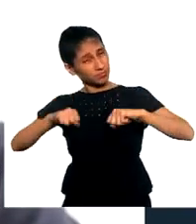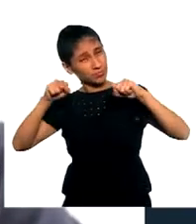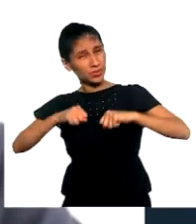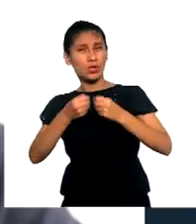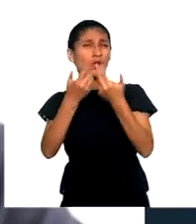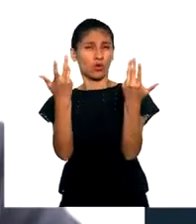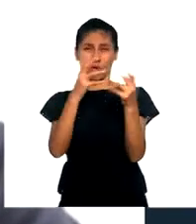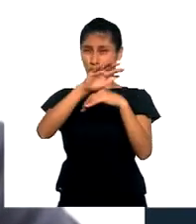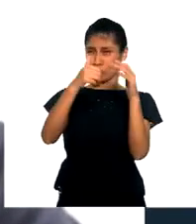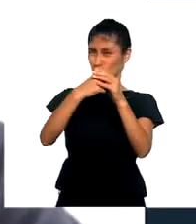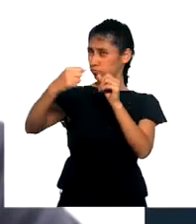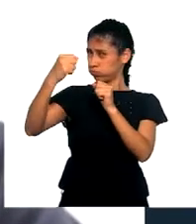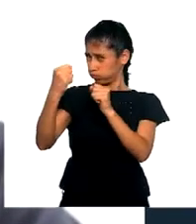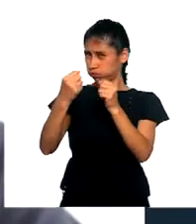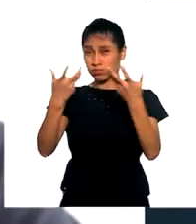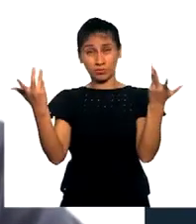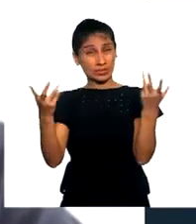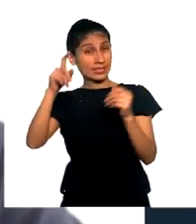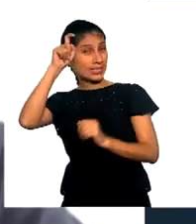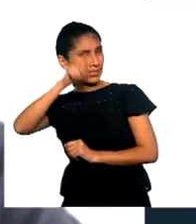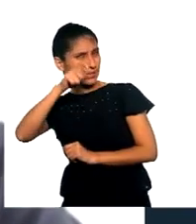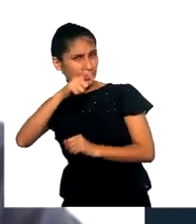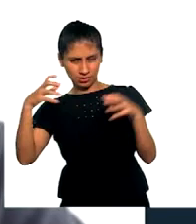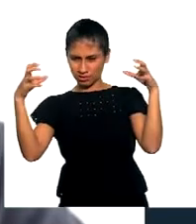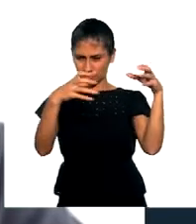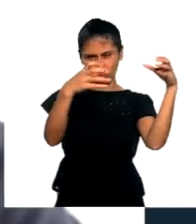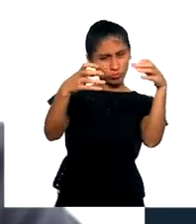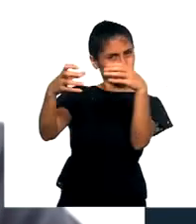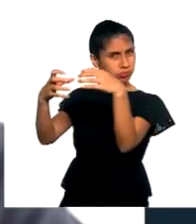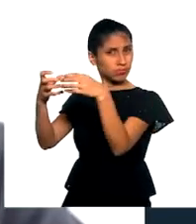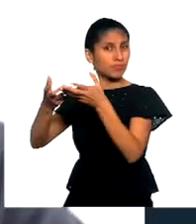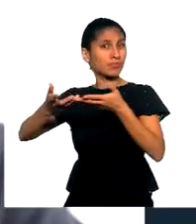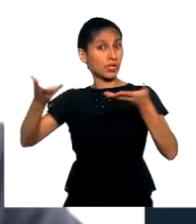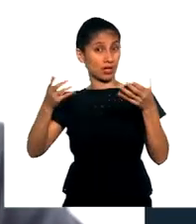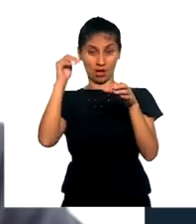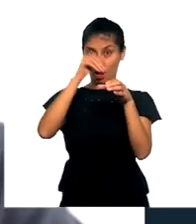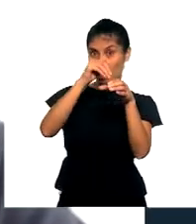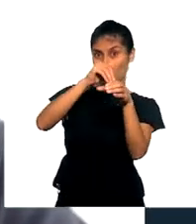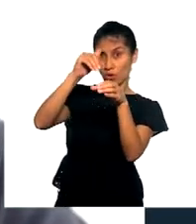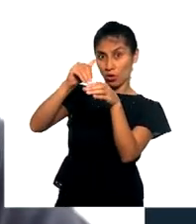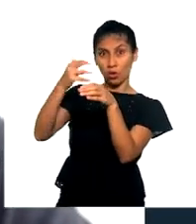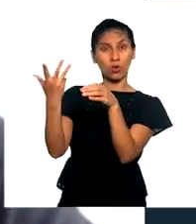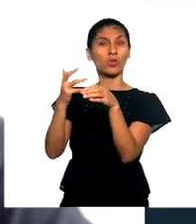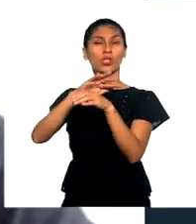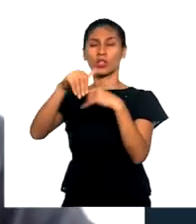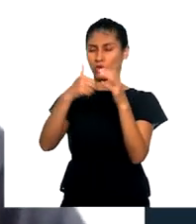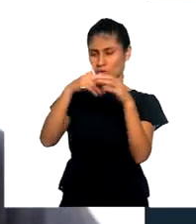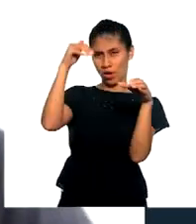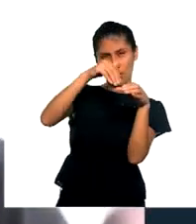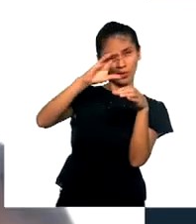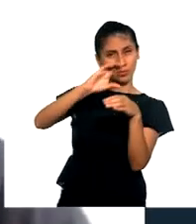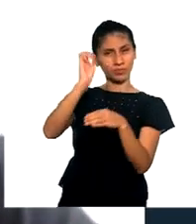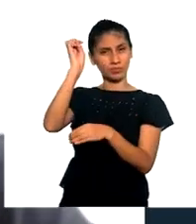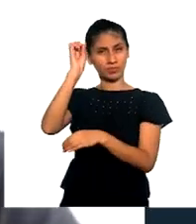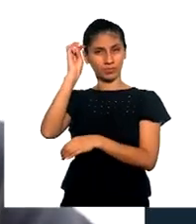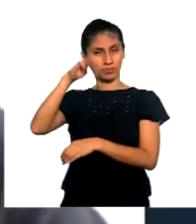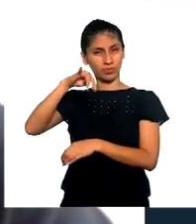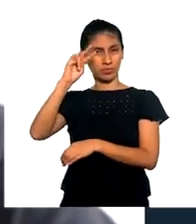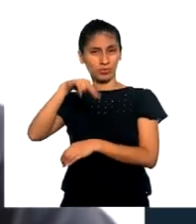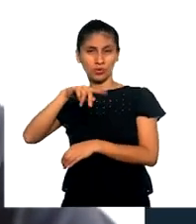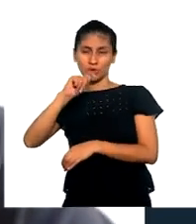no de la potencia que tienen estas estrategias de ahorro comunitarios no expresados a través